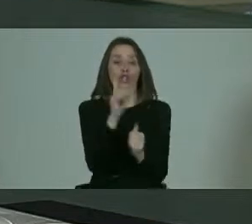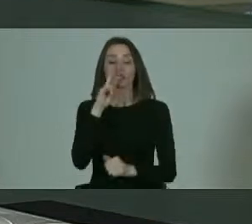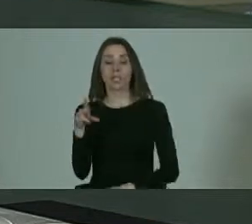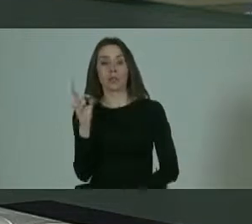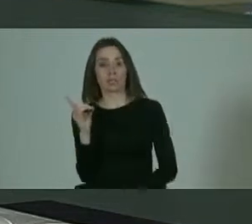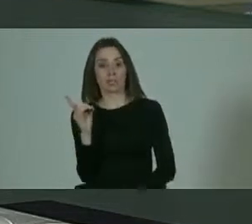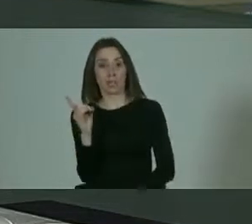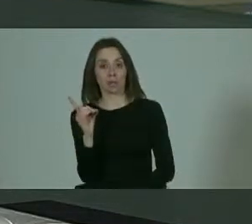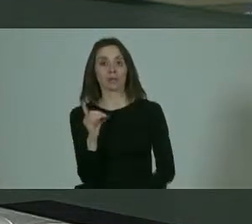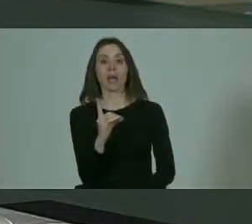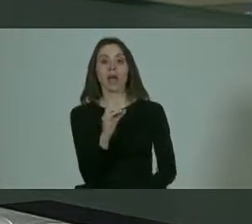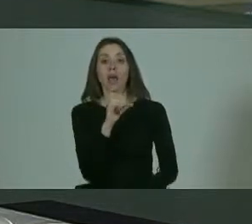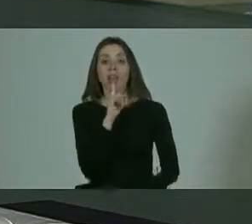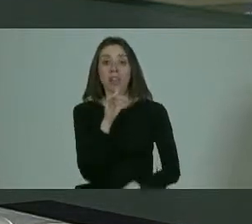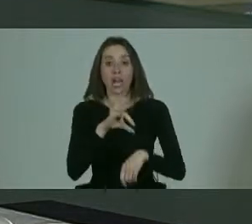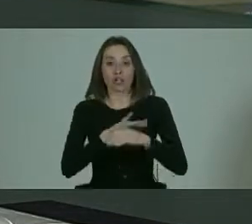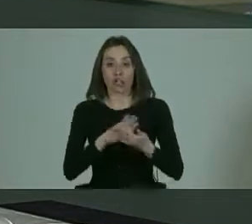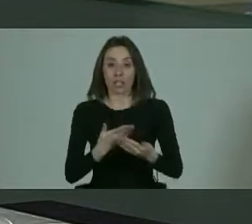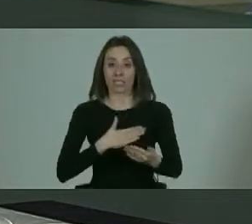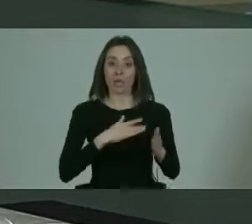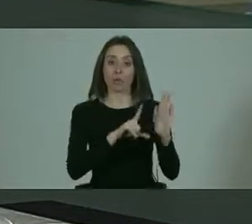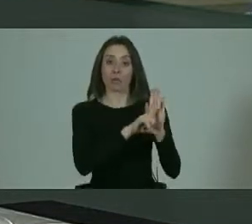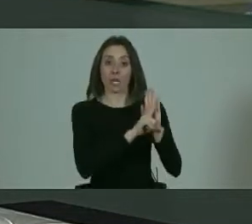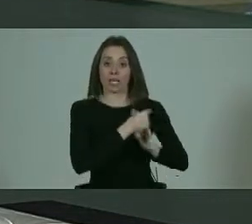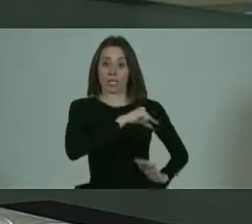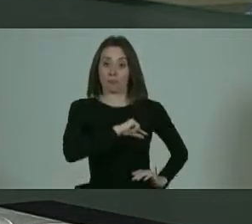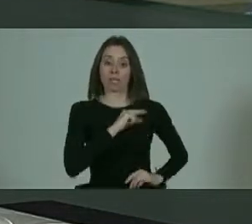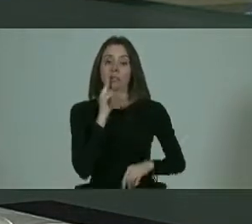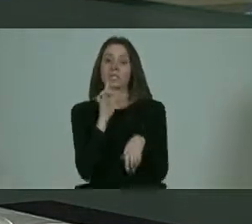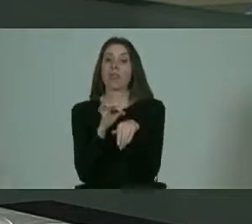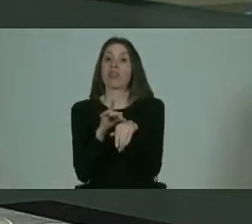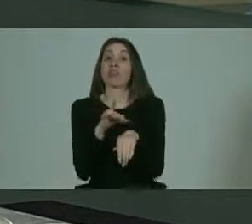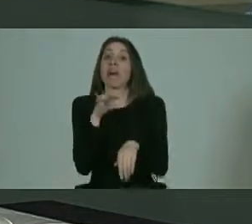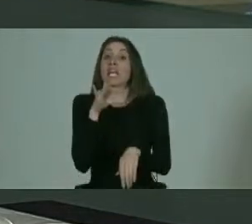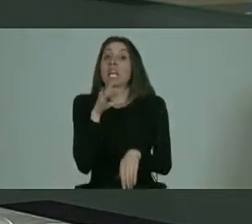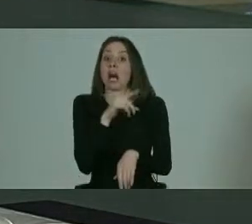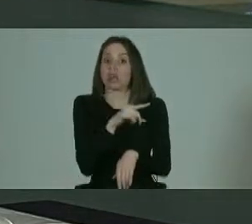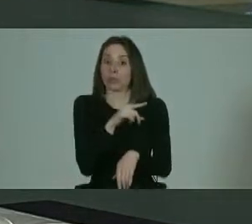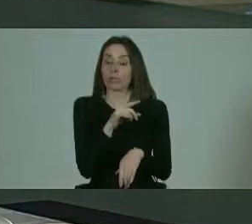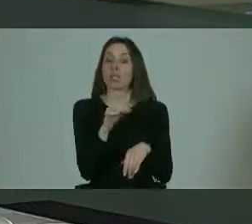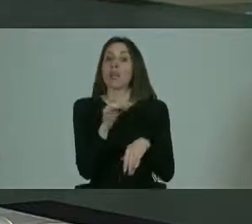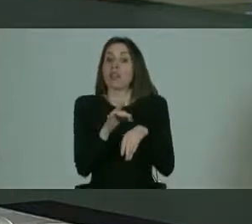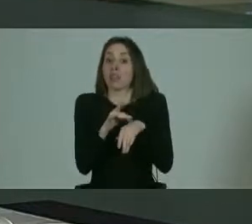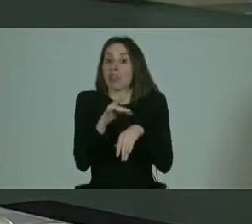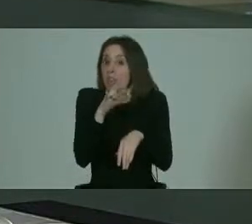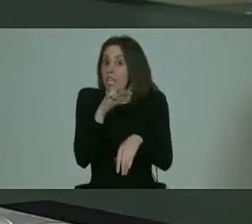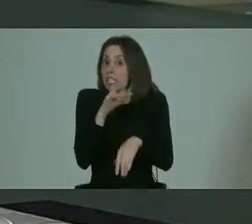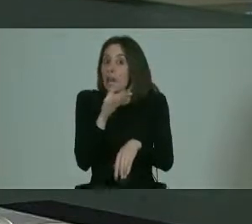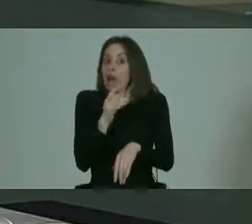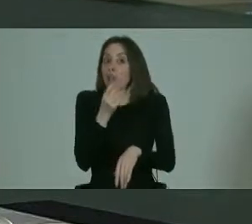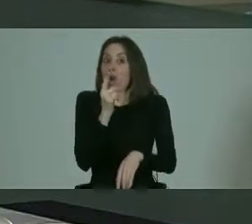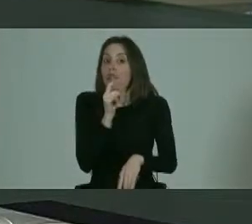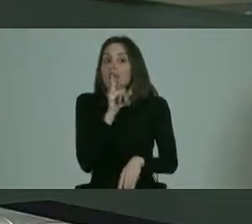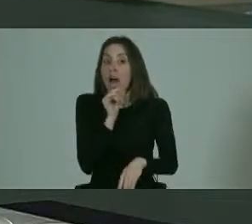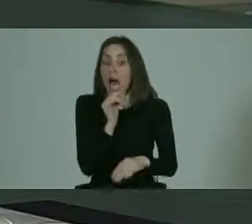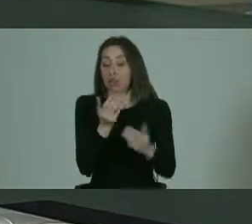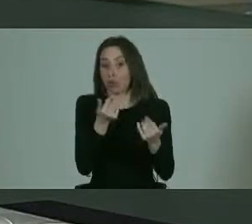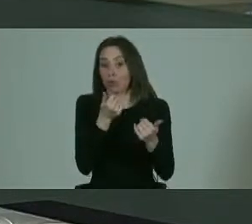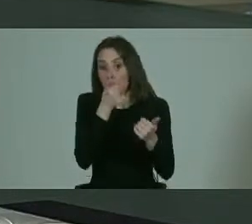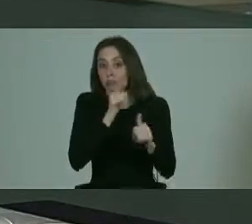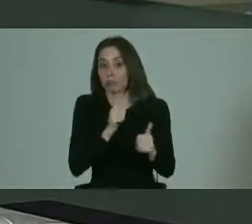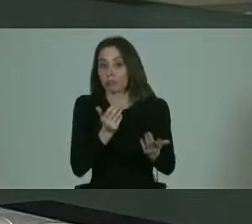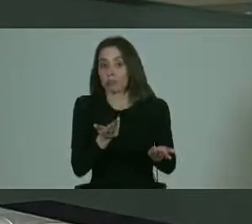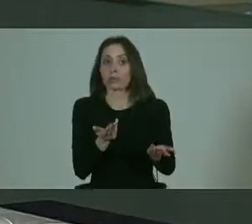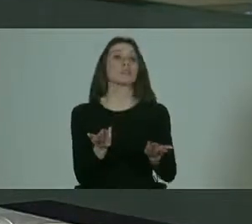de salud son datos sensibles según nuestra legislación y como todo dato sensible es un dato de estos